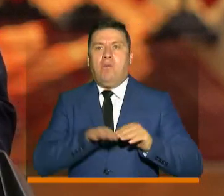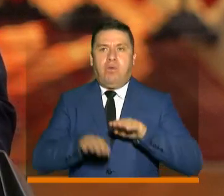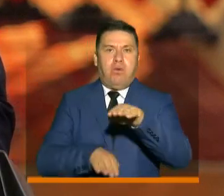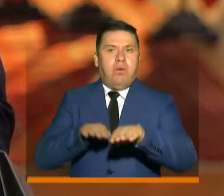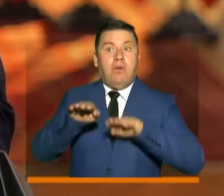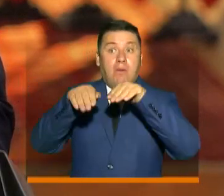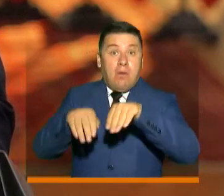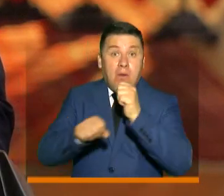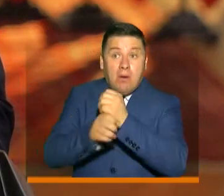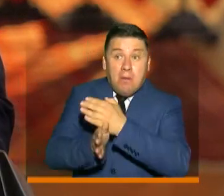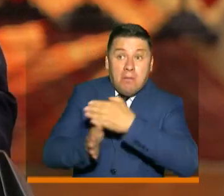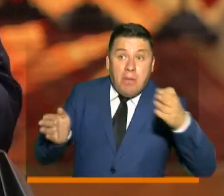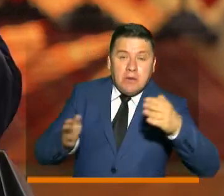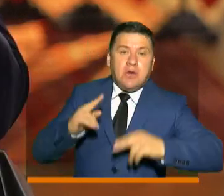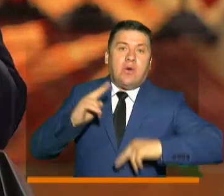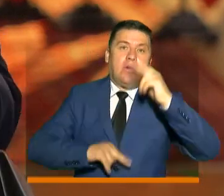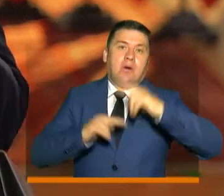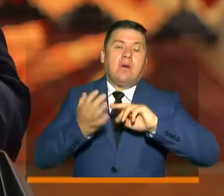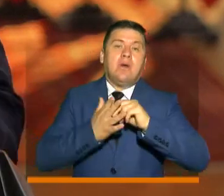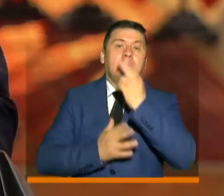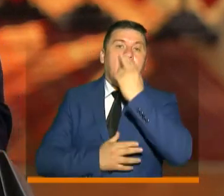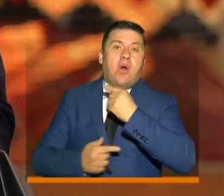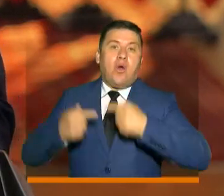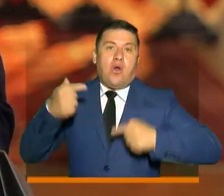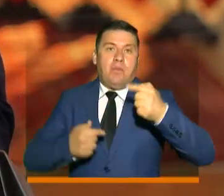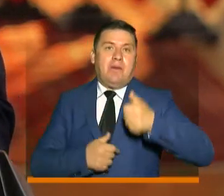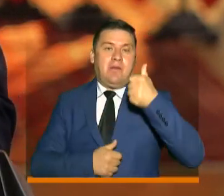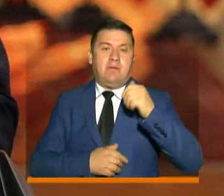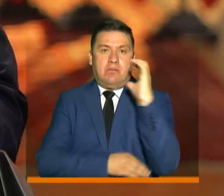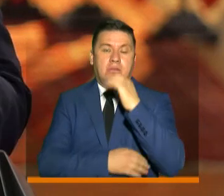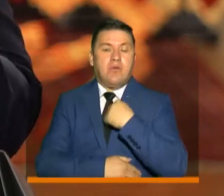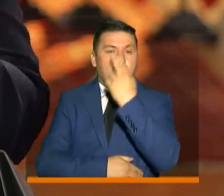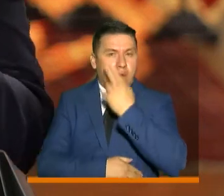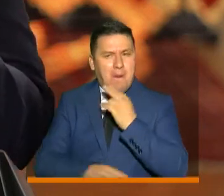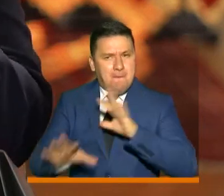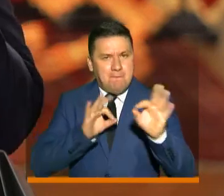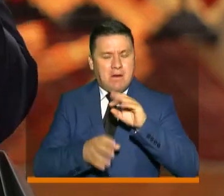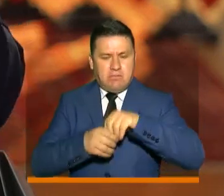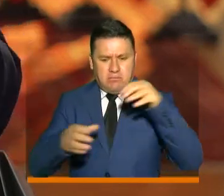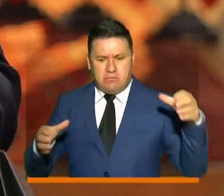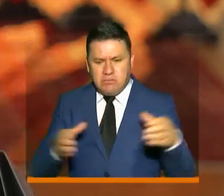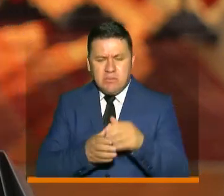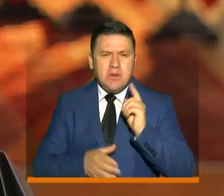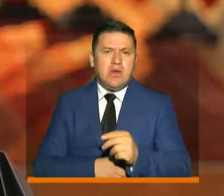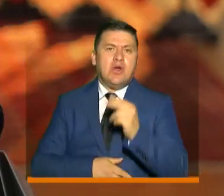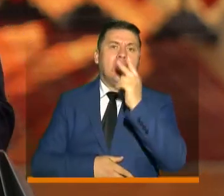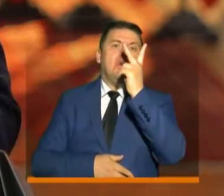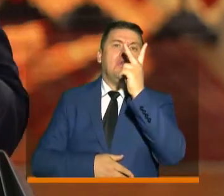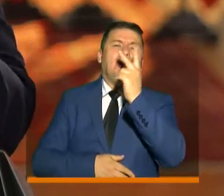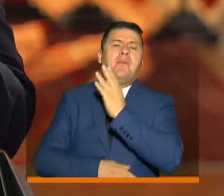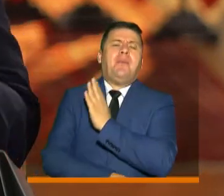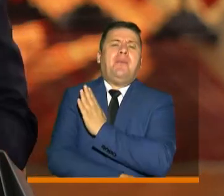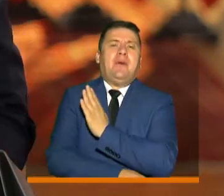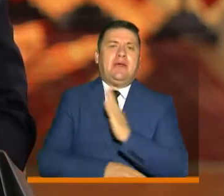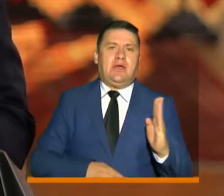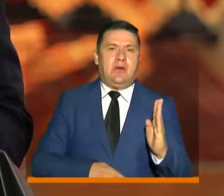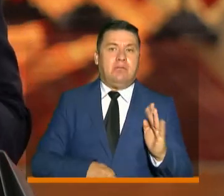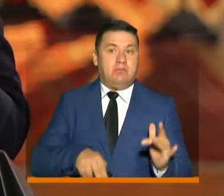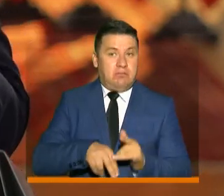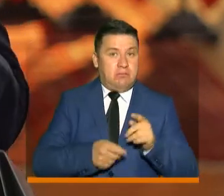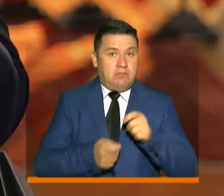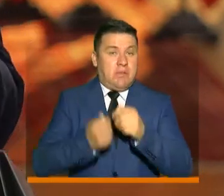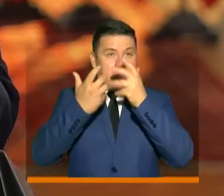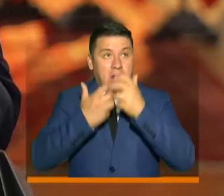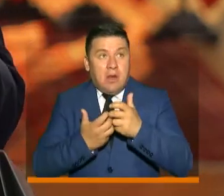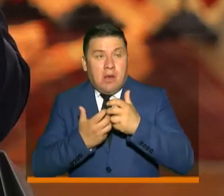competitividad el compromiso por el empleo estará conformado por más de 2 billones de pesos en incentivos para